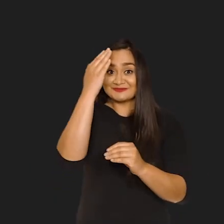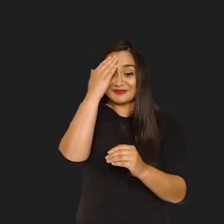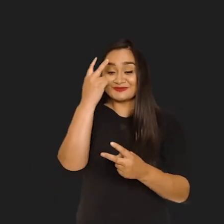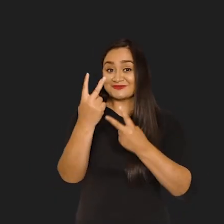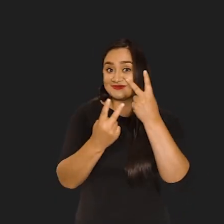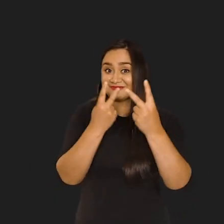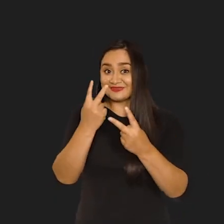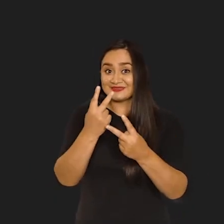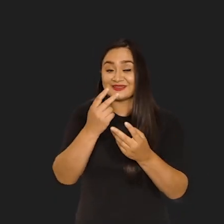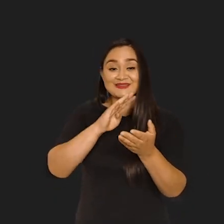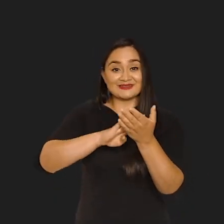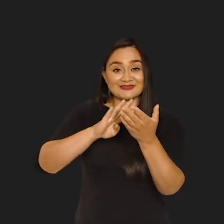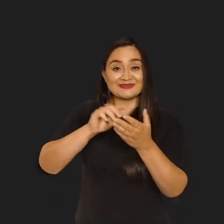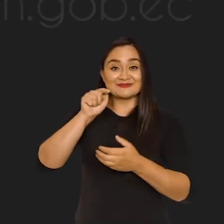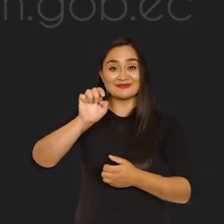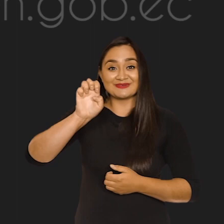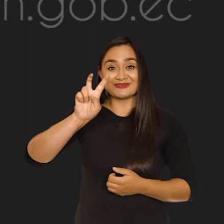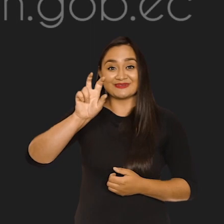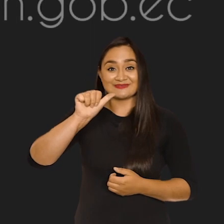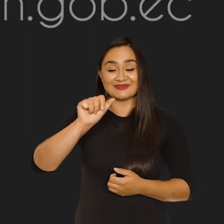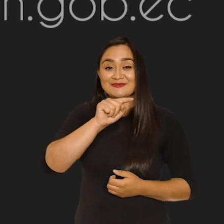¿Quieres saber más? Visita